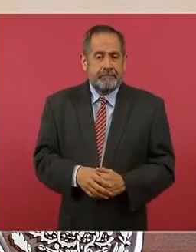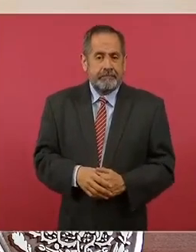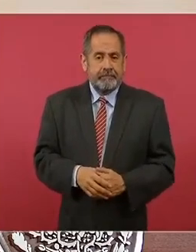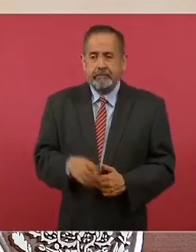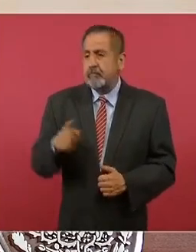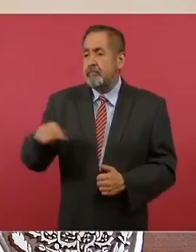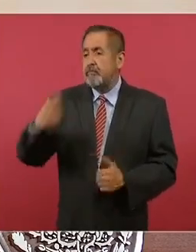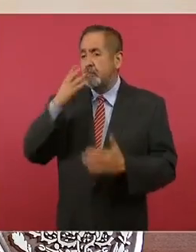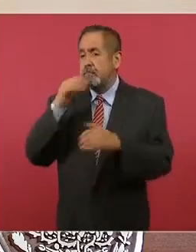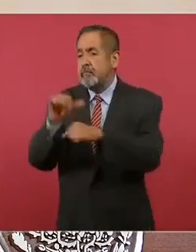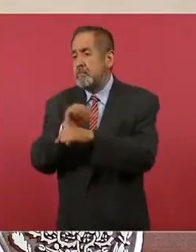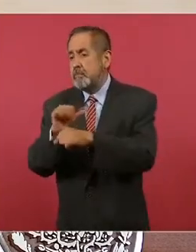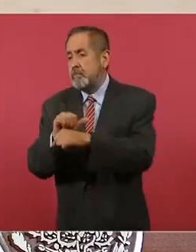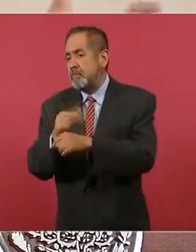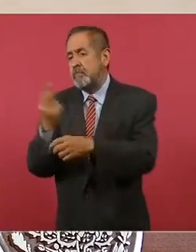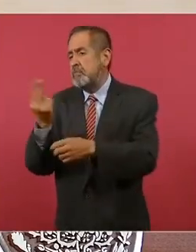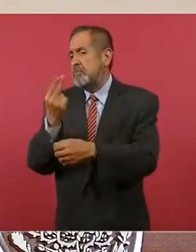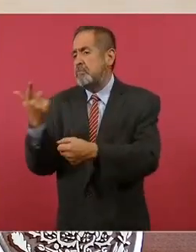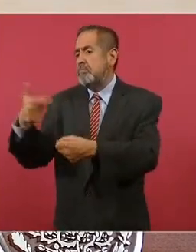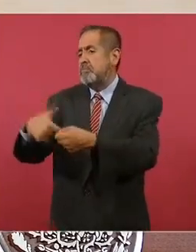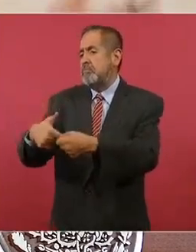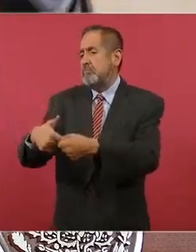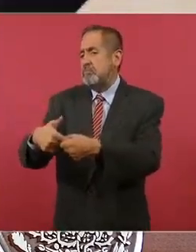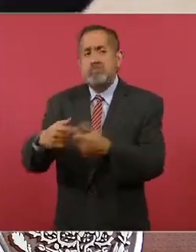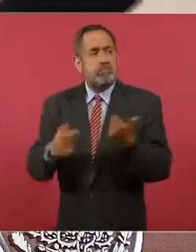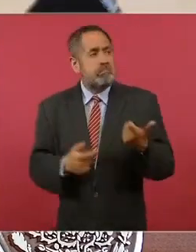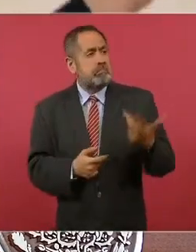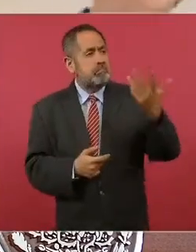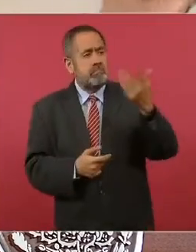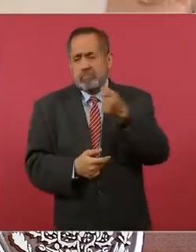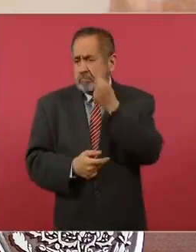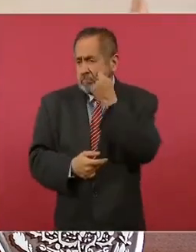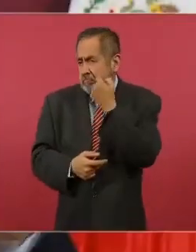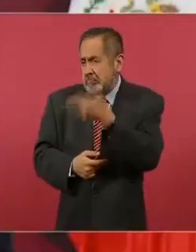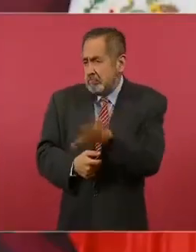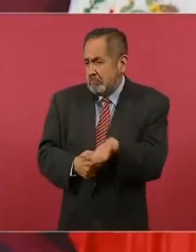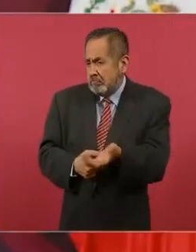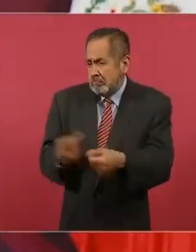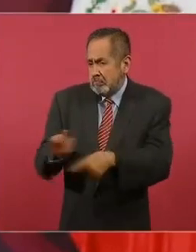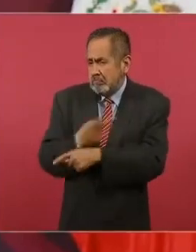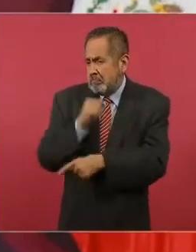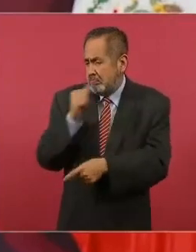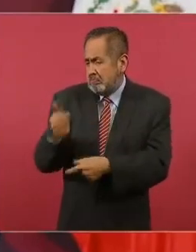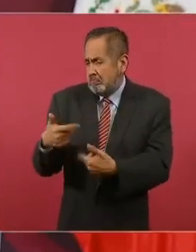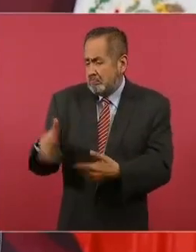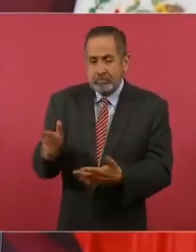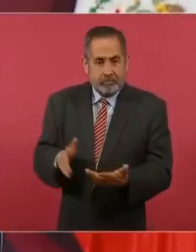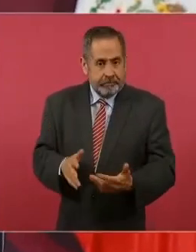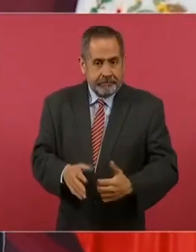Entonces no cargaba gasolina y que le podía importar.